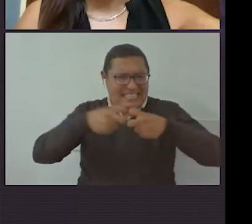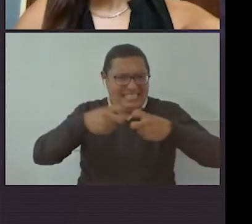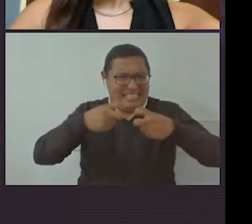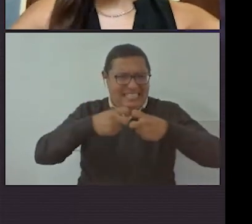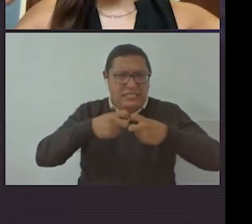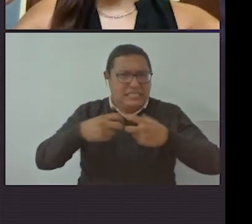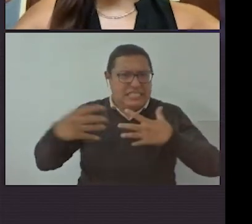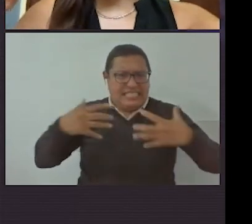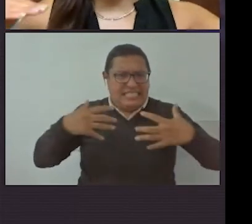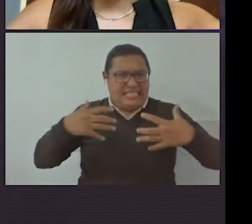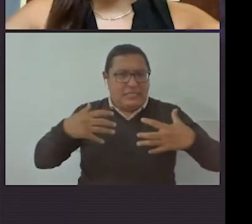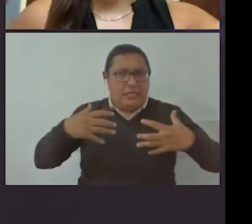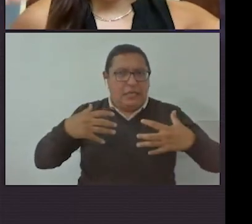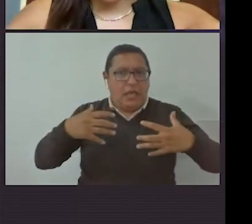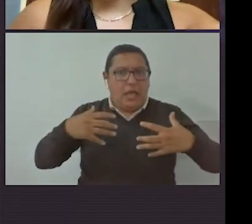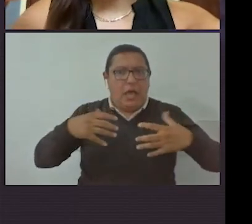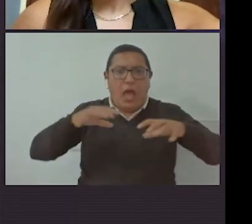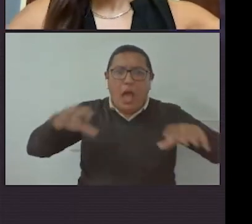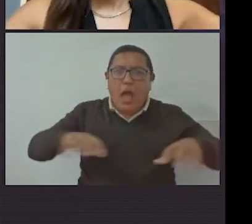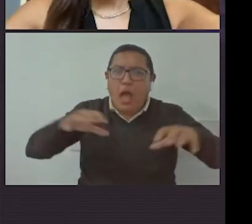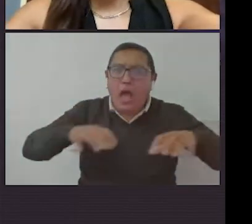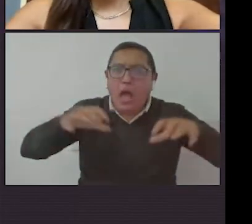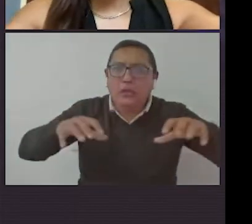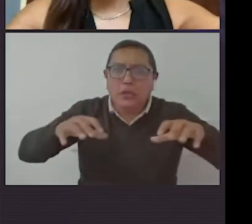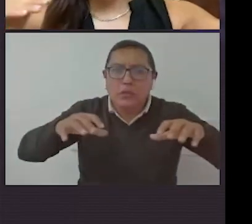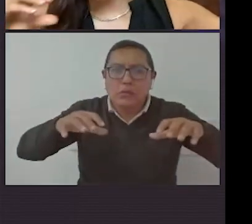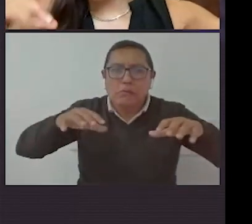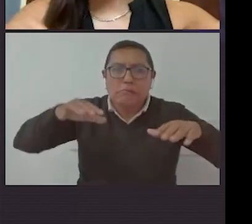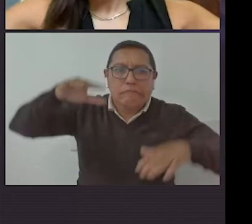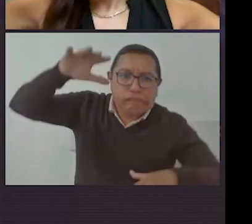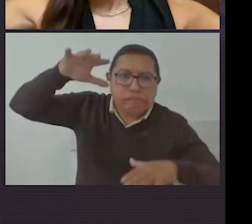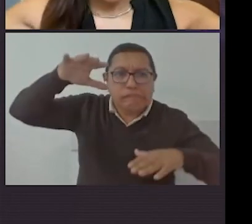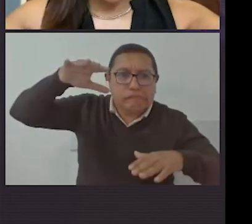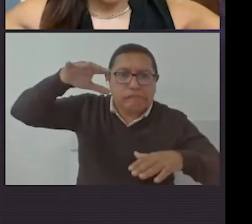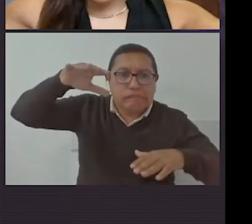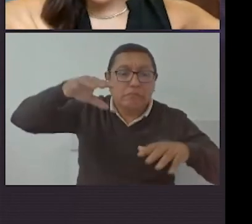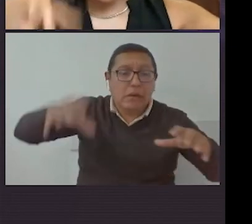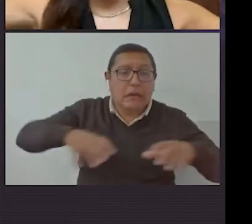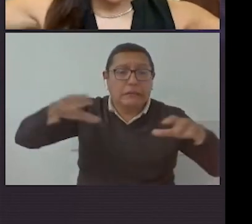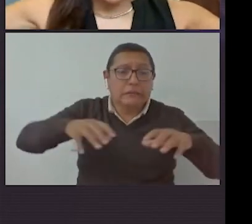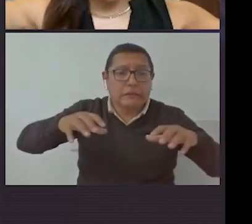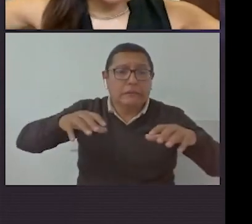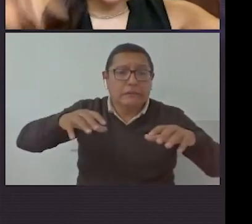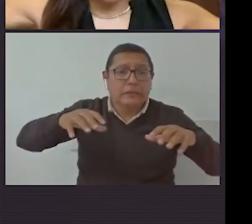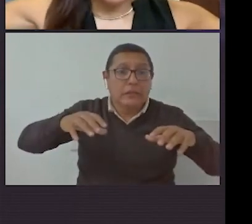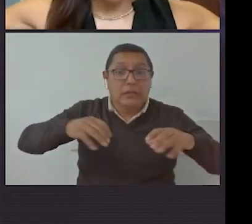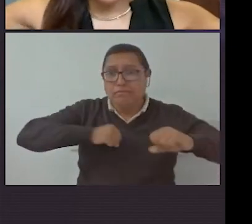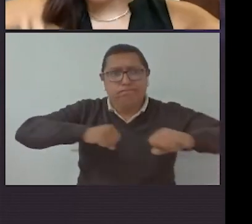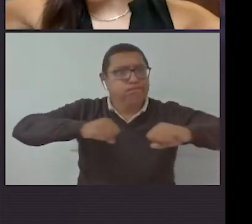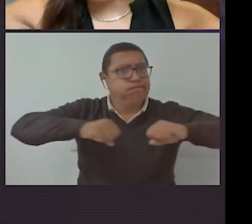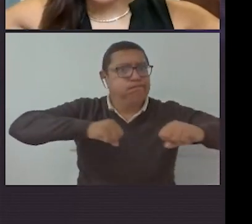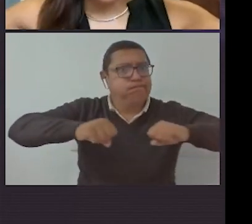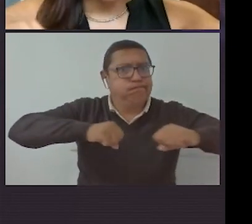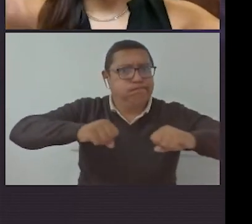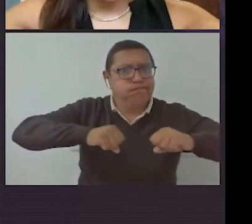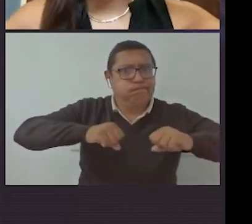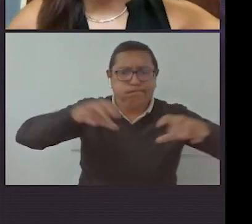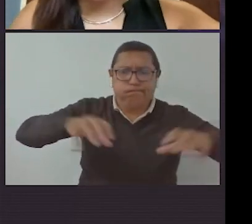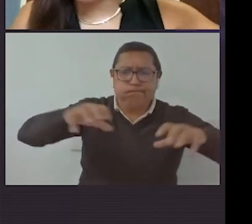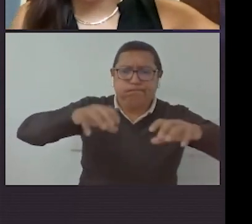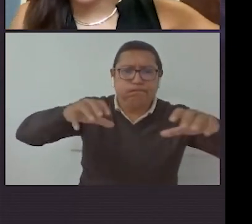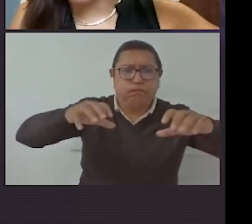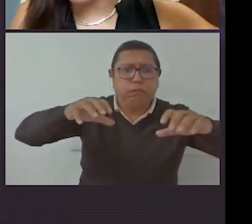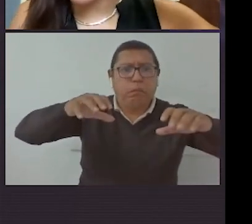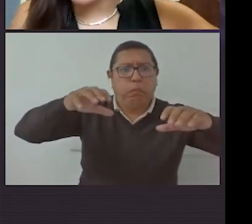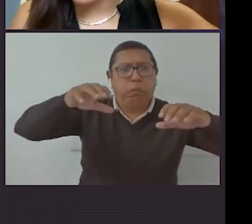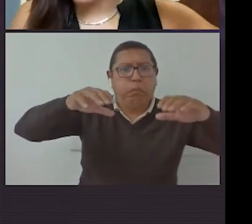energía, mis acciones no están alineadas. Por lo tanto, mis acciones, aunque mis acciones tengan mucho que ver con el resultado que quiero lograr, no